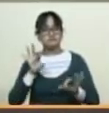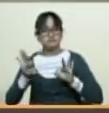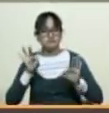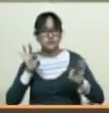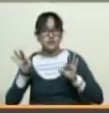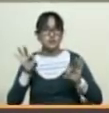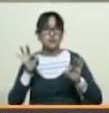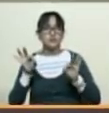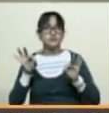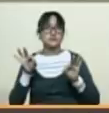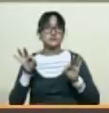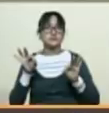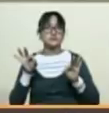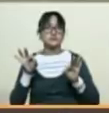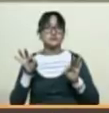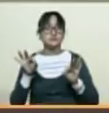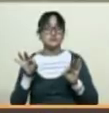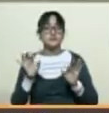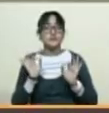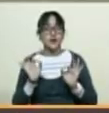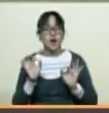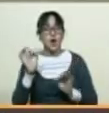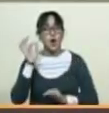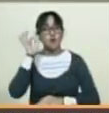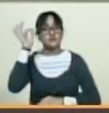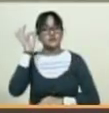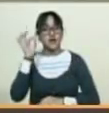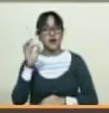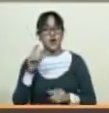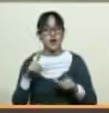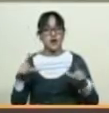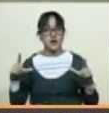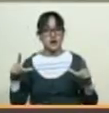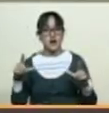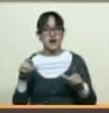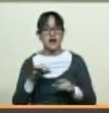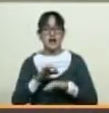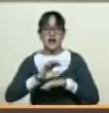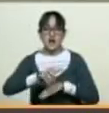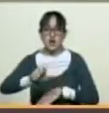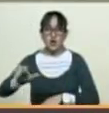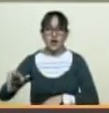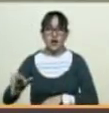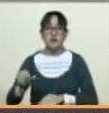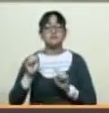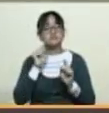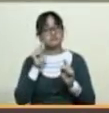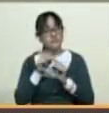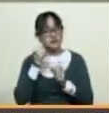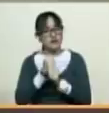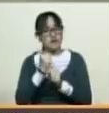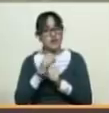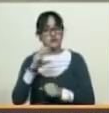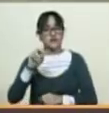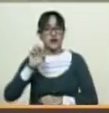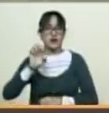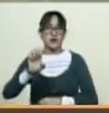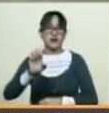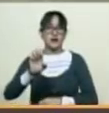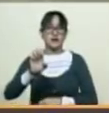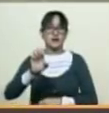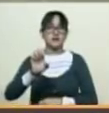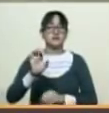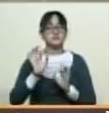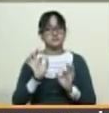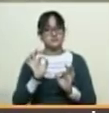escogencia la escogencia para los consejos legislativos regionales. Para eso es que está trabajando el Consejo Nacional Electoral,